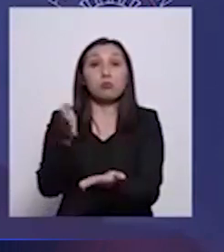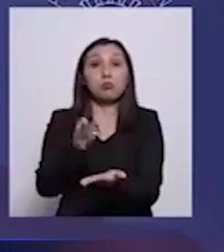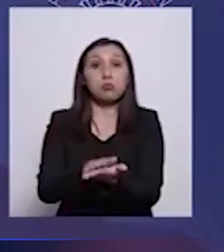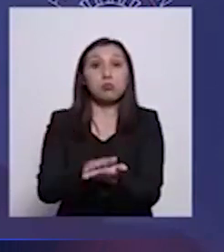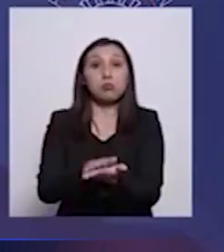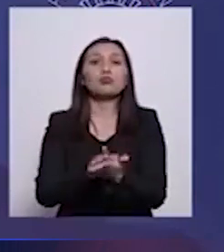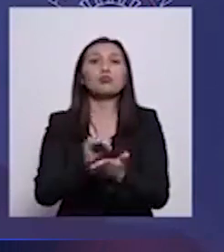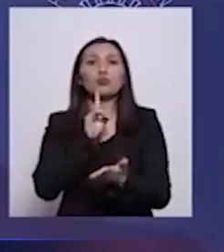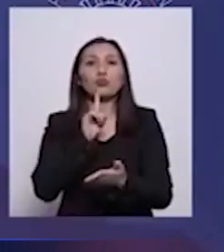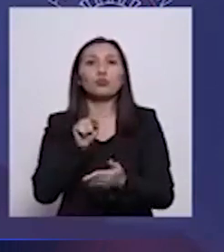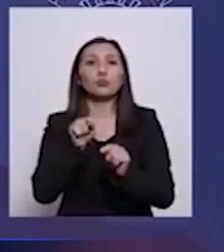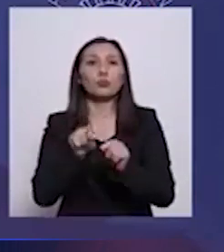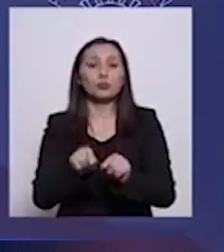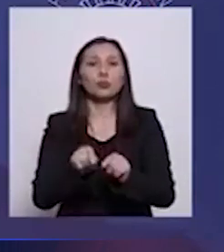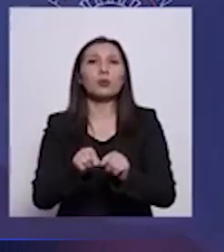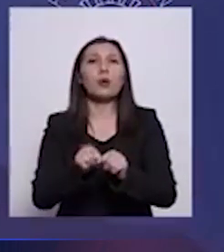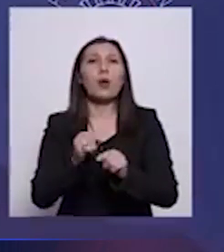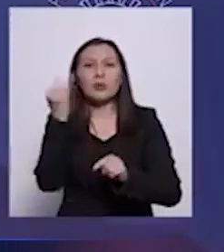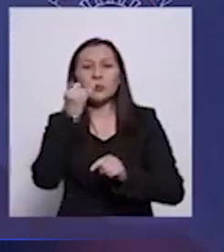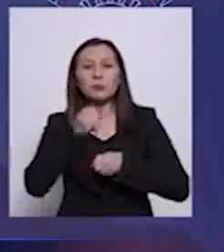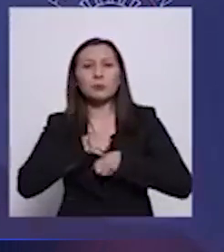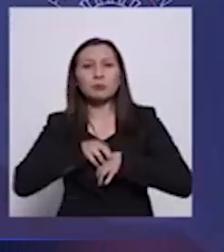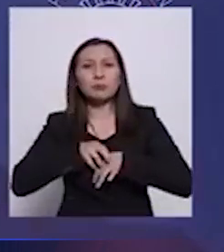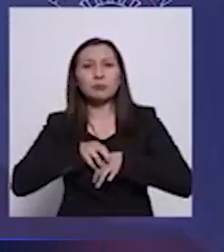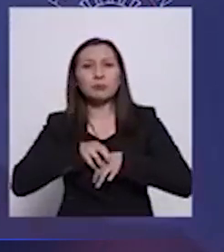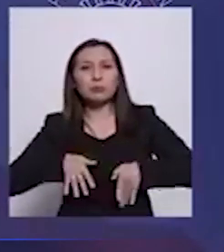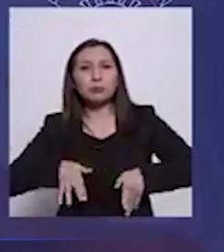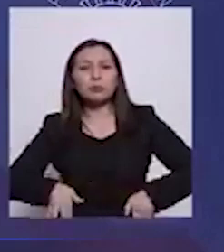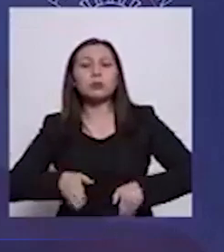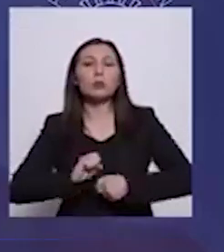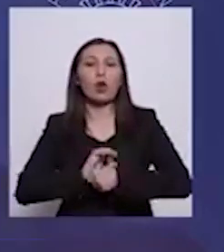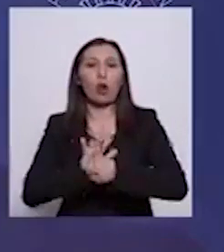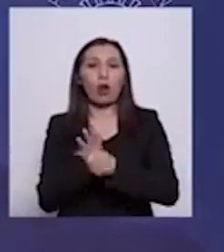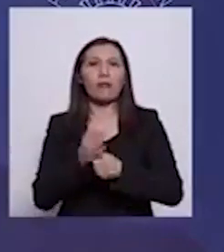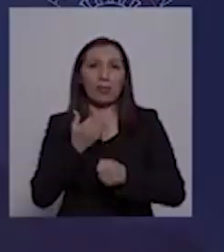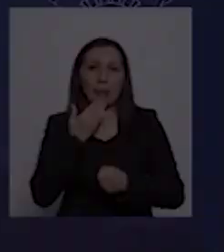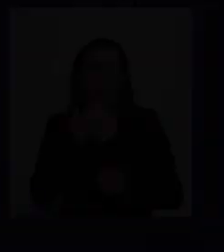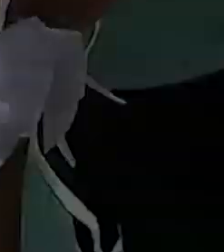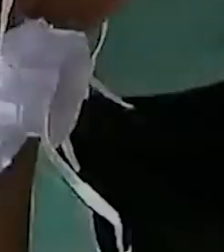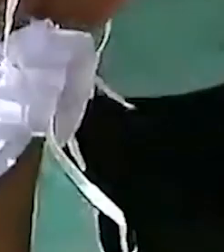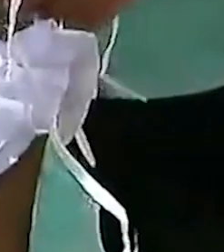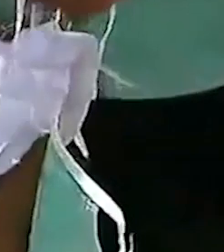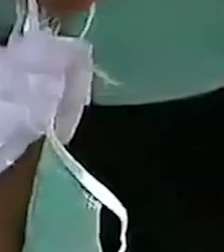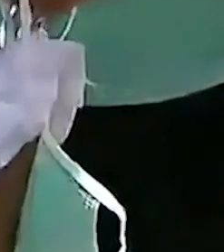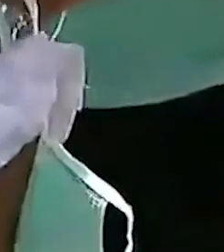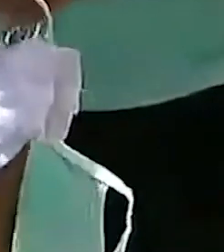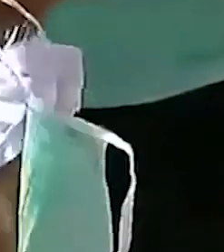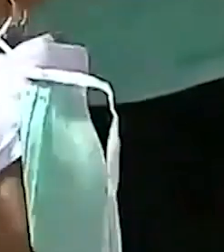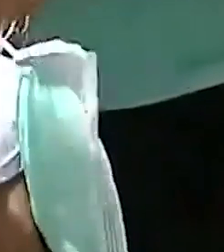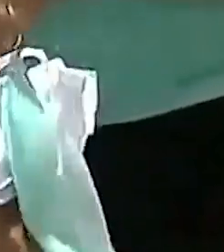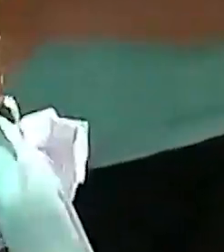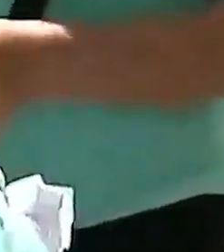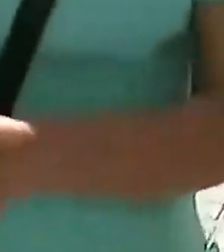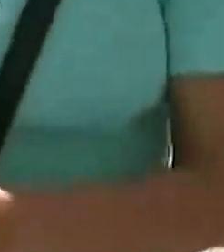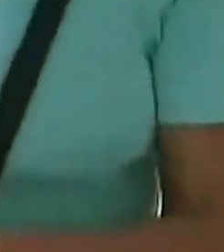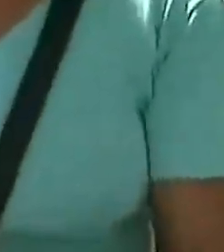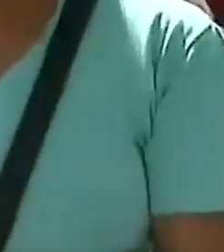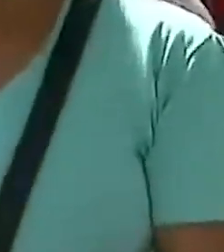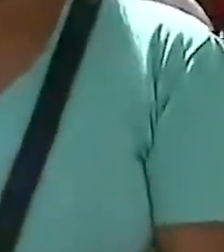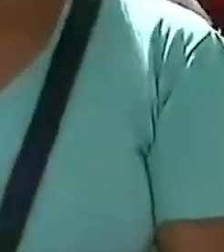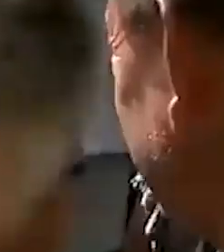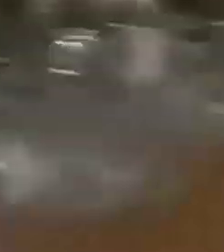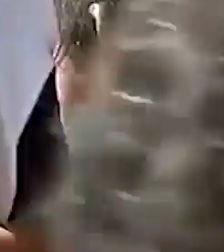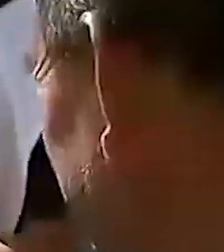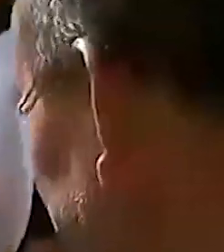fallecer cursaban una infección por corona virus además se informó de